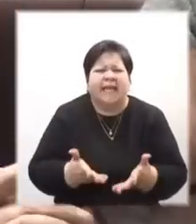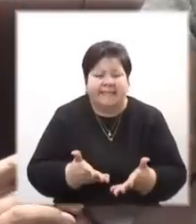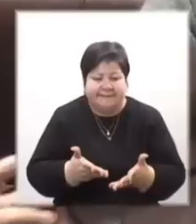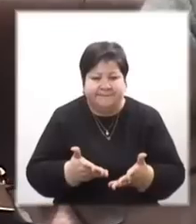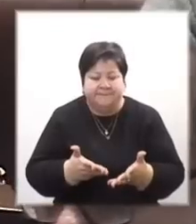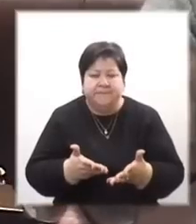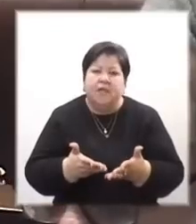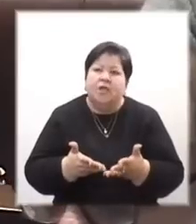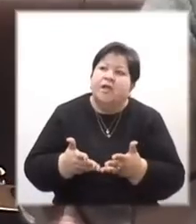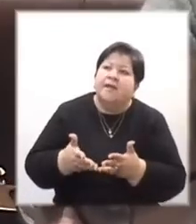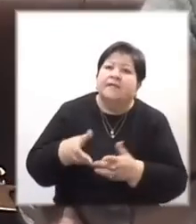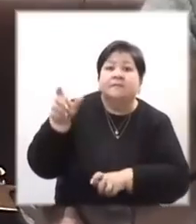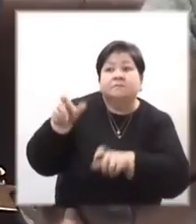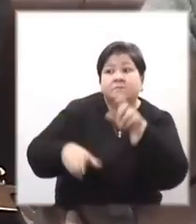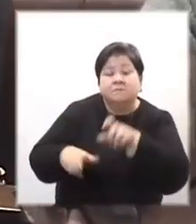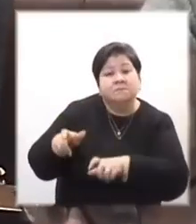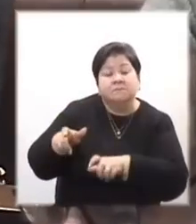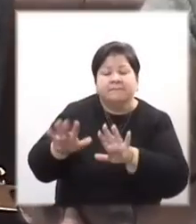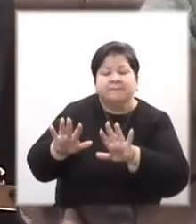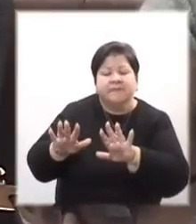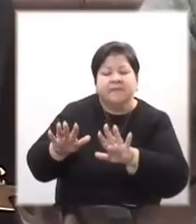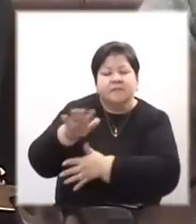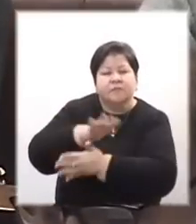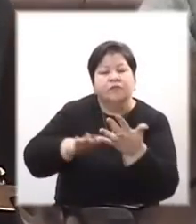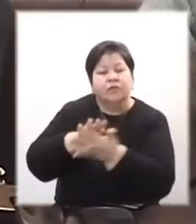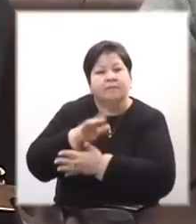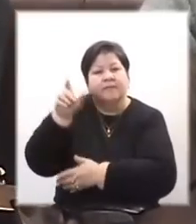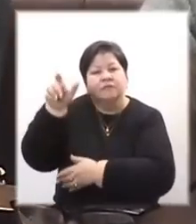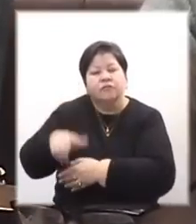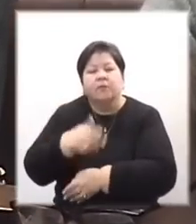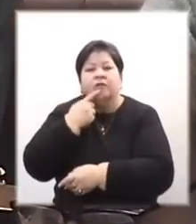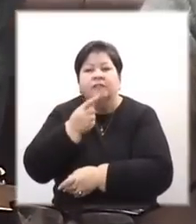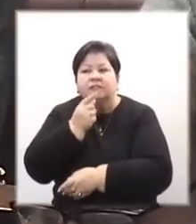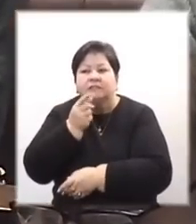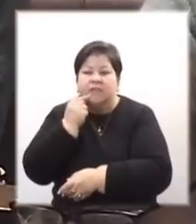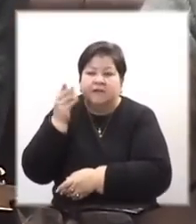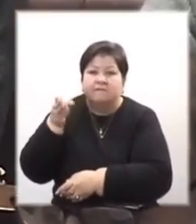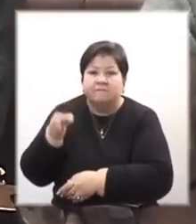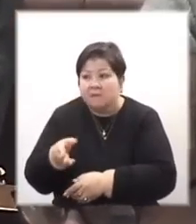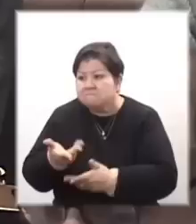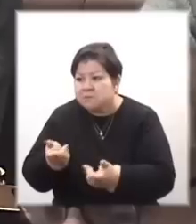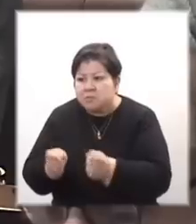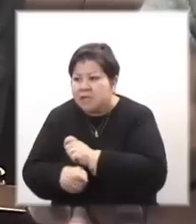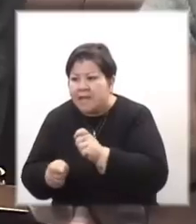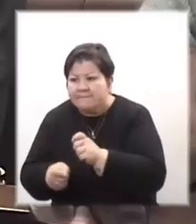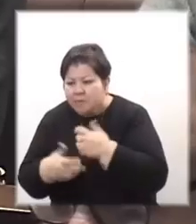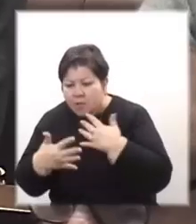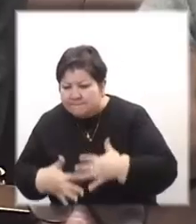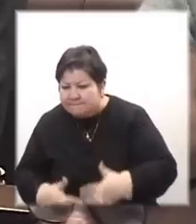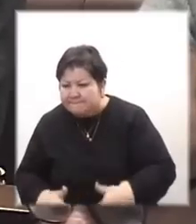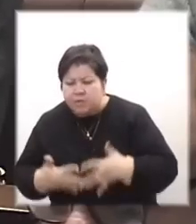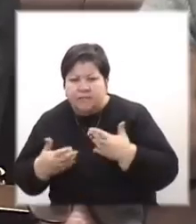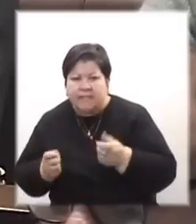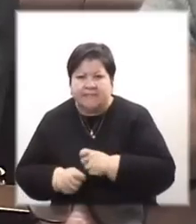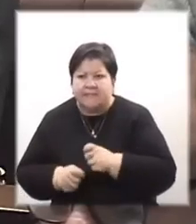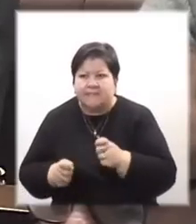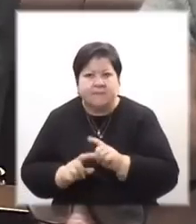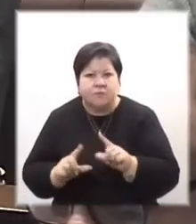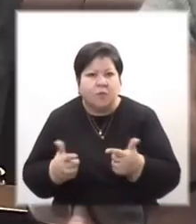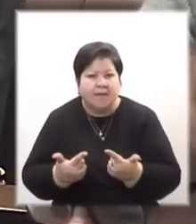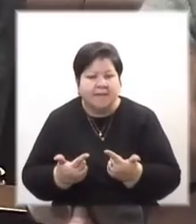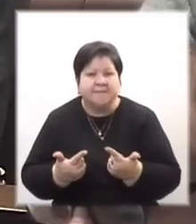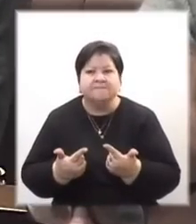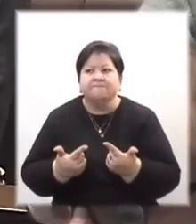en las que la policía concurre a un lugar donde hay un cuerpo y esa escena no presenta alteraciones importantes. No hay señas anormales de